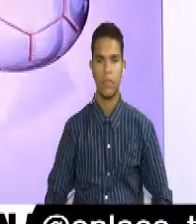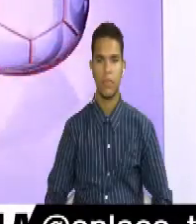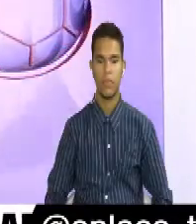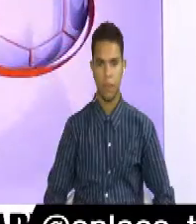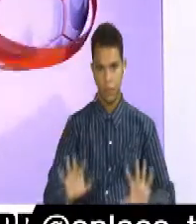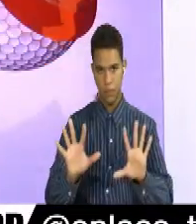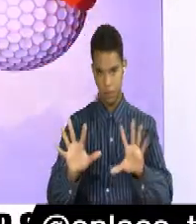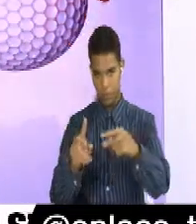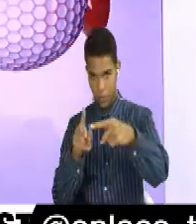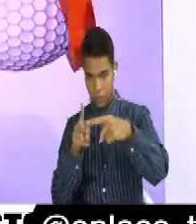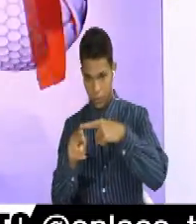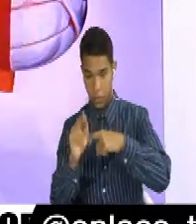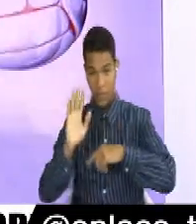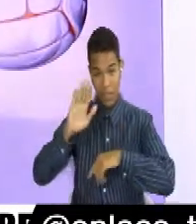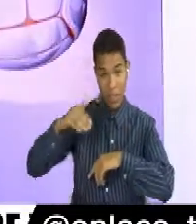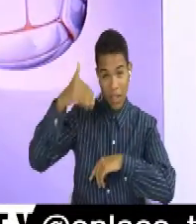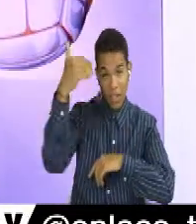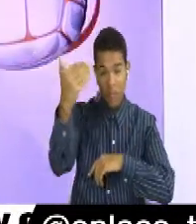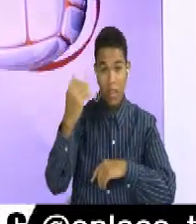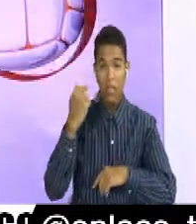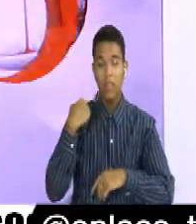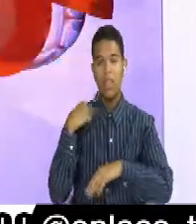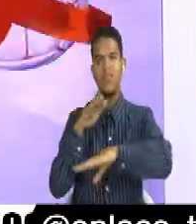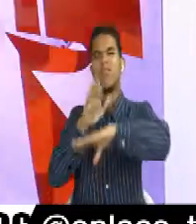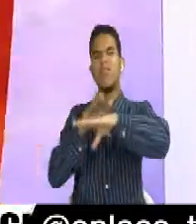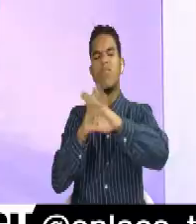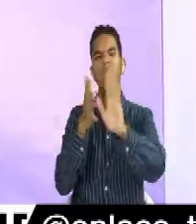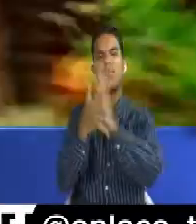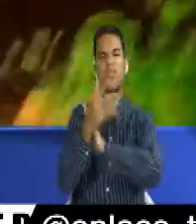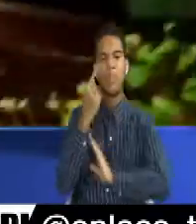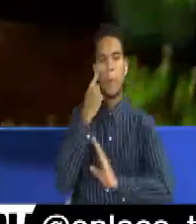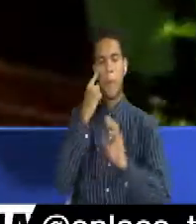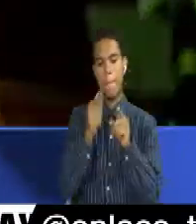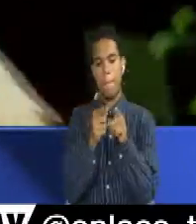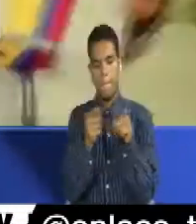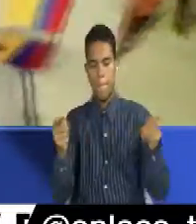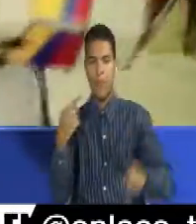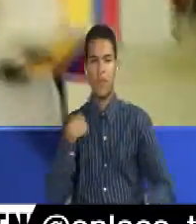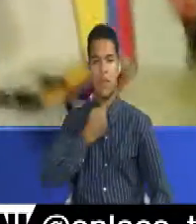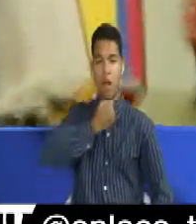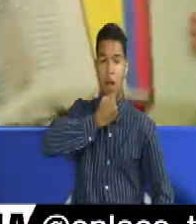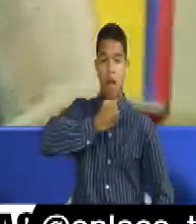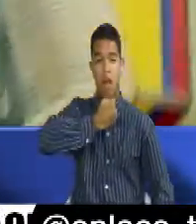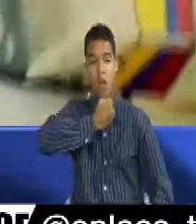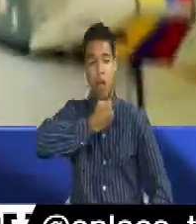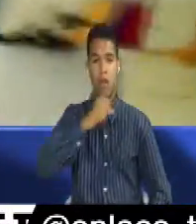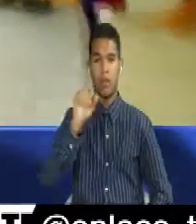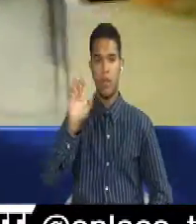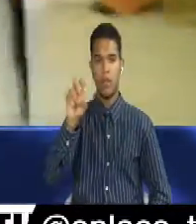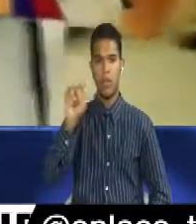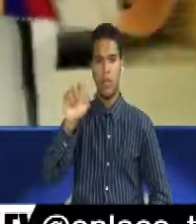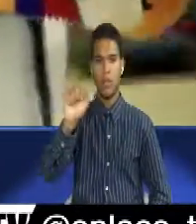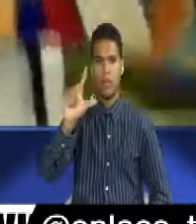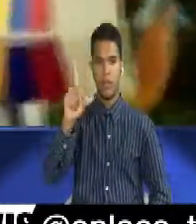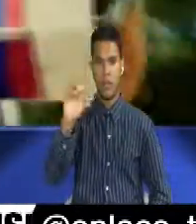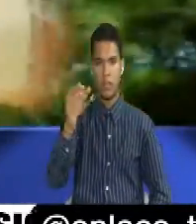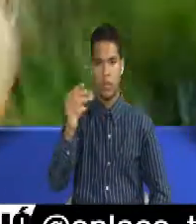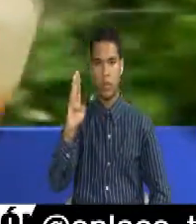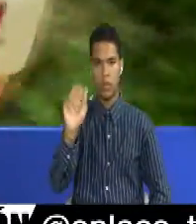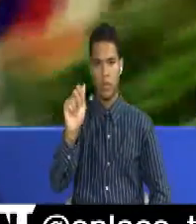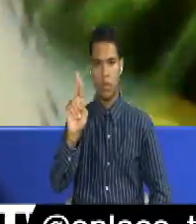Momento de hacer una pausa, pero no se muevan porque al regresar tenemos para ustedes detalles del nuevo trabajo discográfico de Enaldo Barrera, Diomedit.